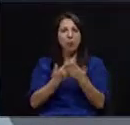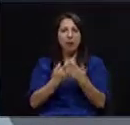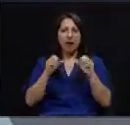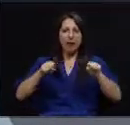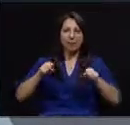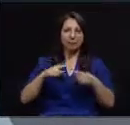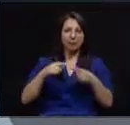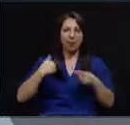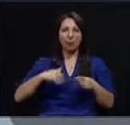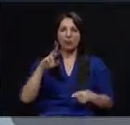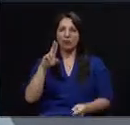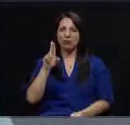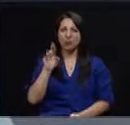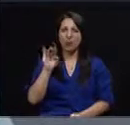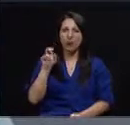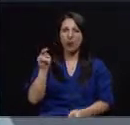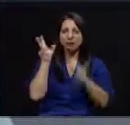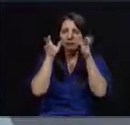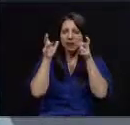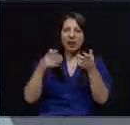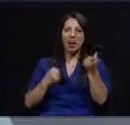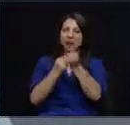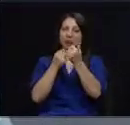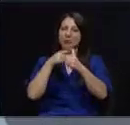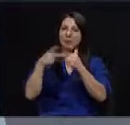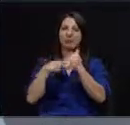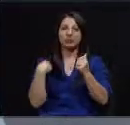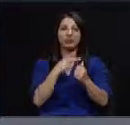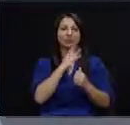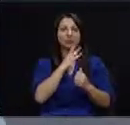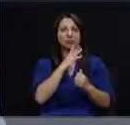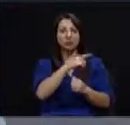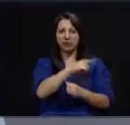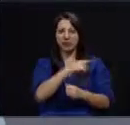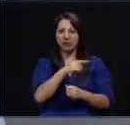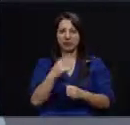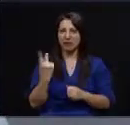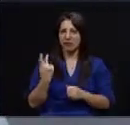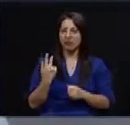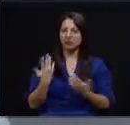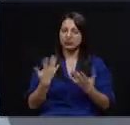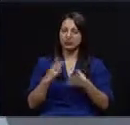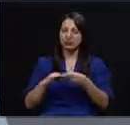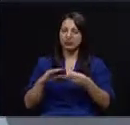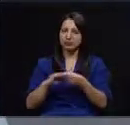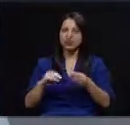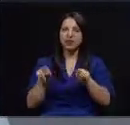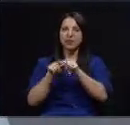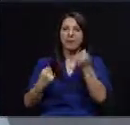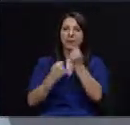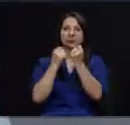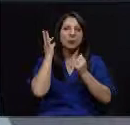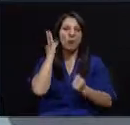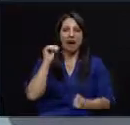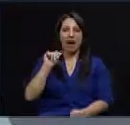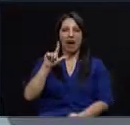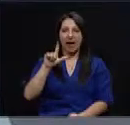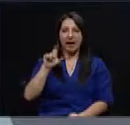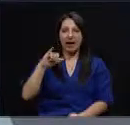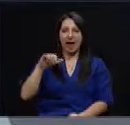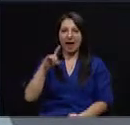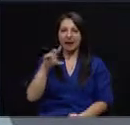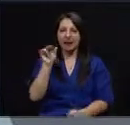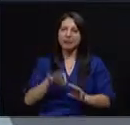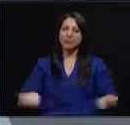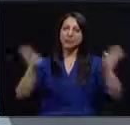como Rubén, que siempre fue muy receptivo, fue el que apoyó. La primera vez que hablamos de la idea fuimos él y yo. Contamos con el apoyo de Alejandra,